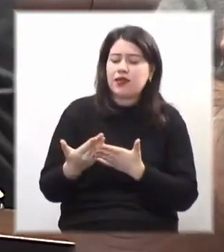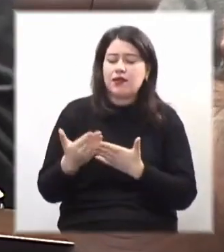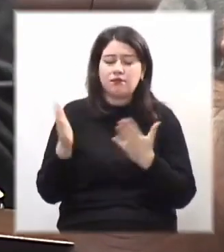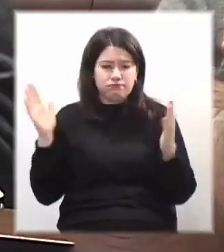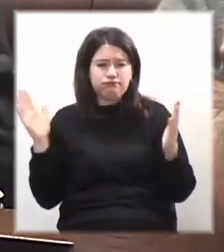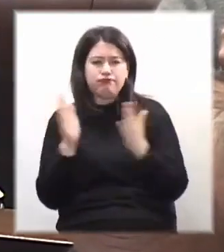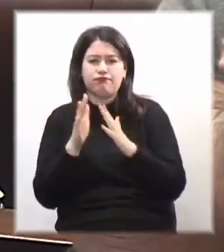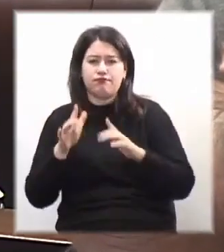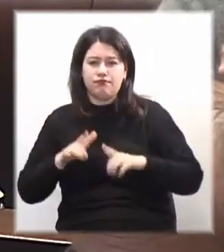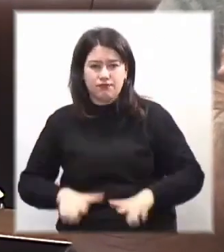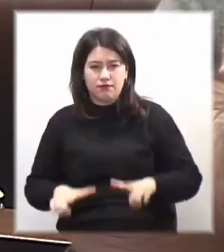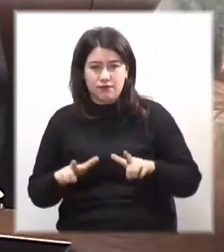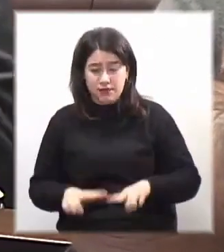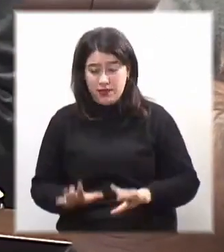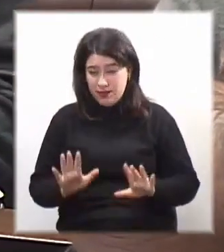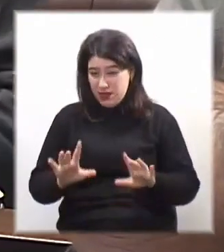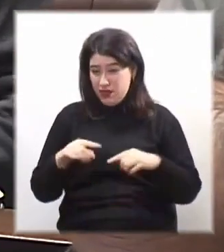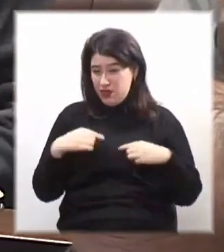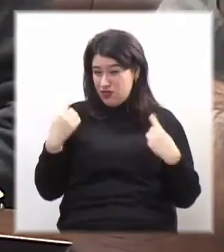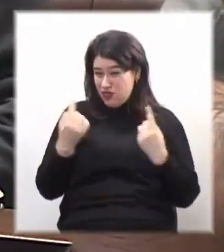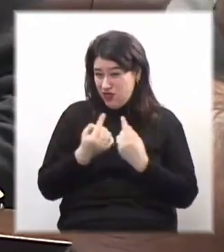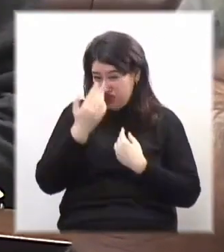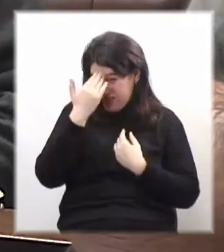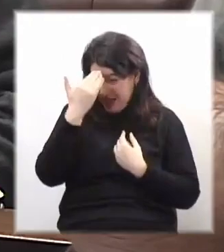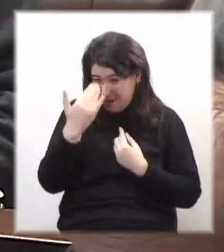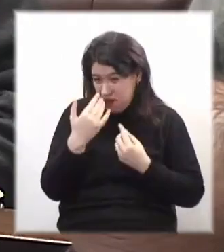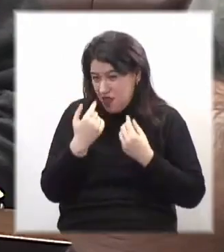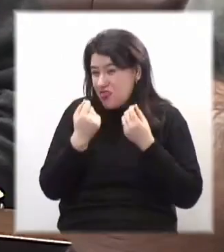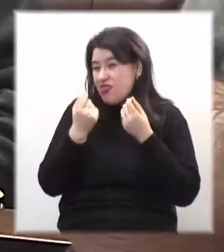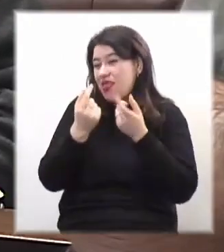nosotros no le perdonamos ni